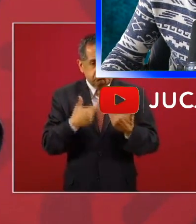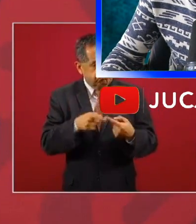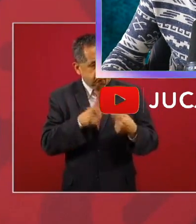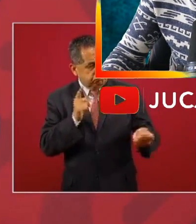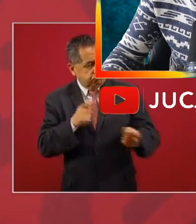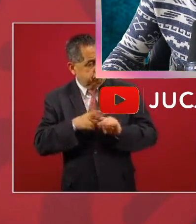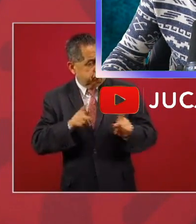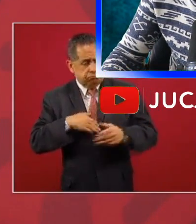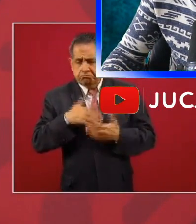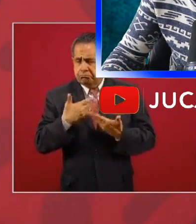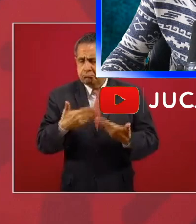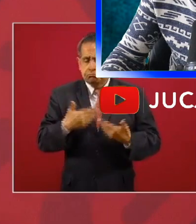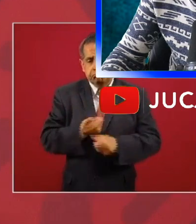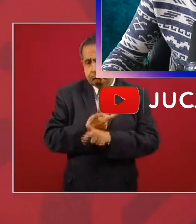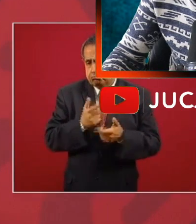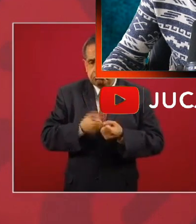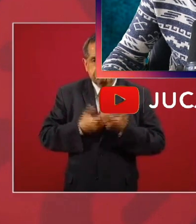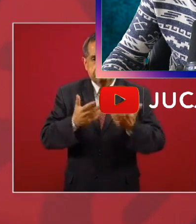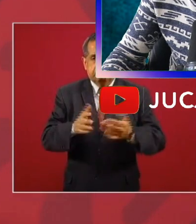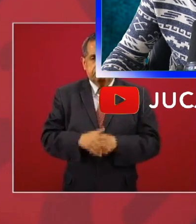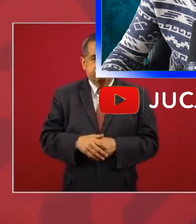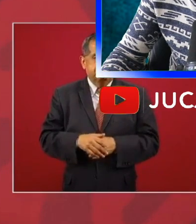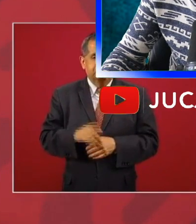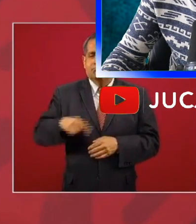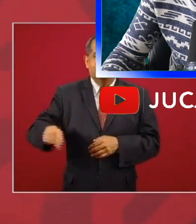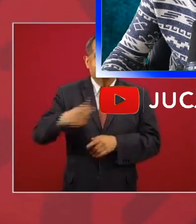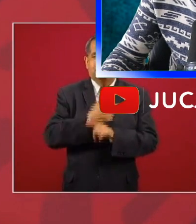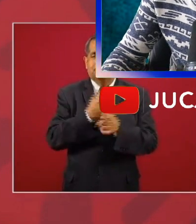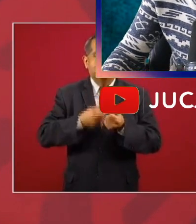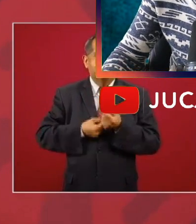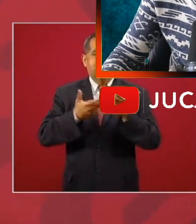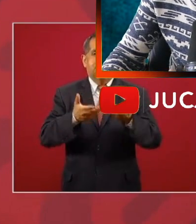y las libertades.